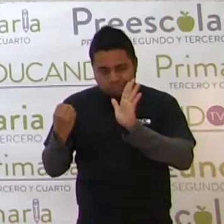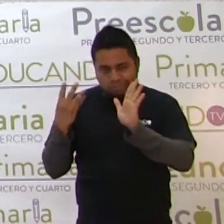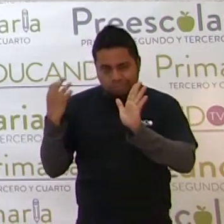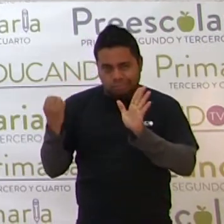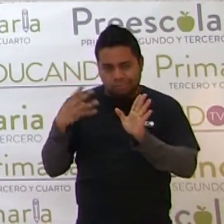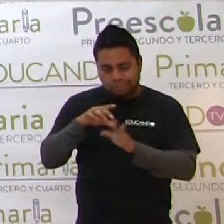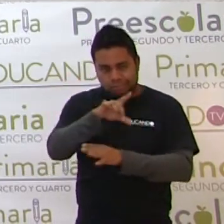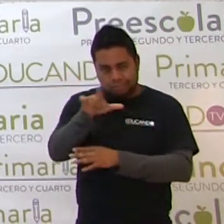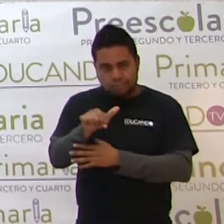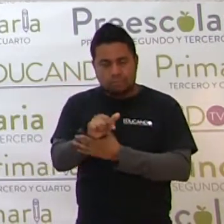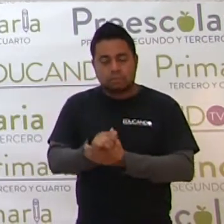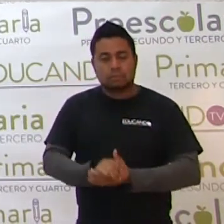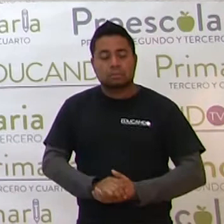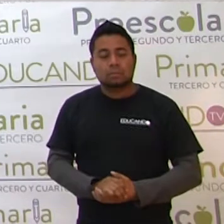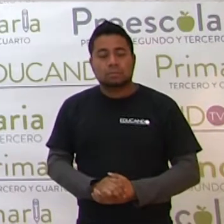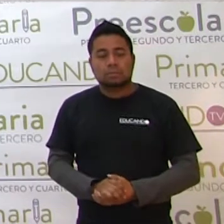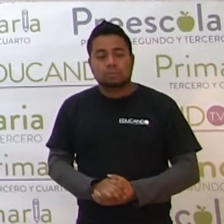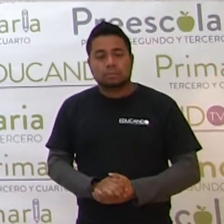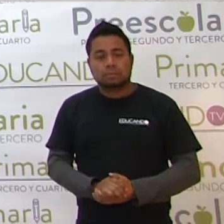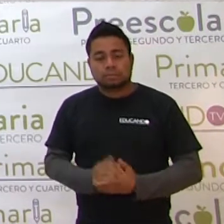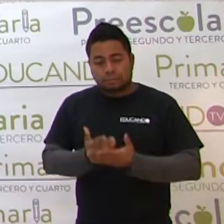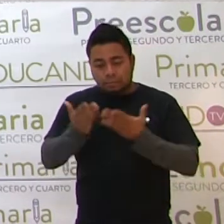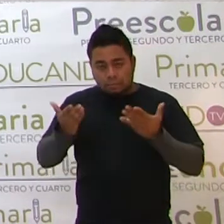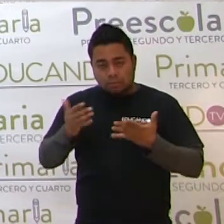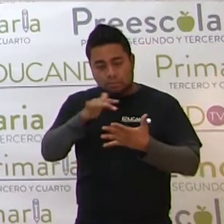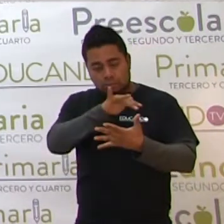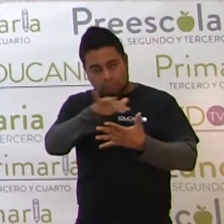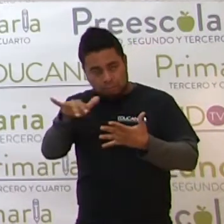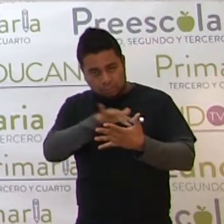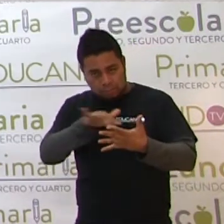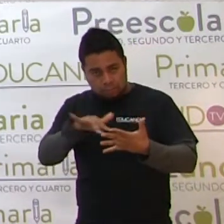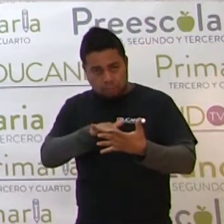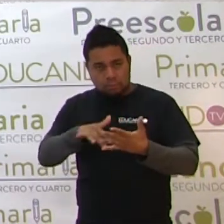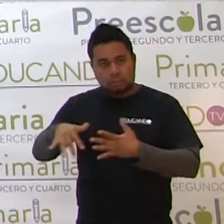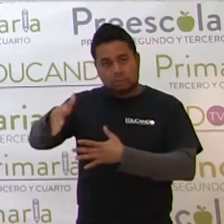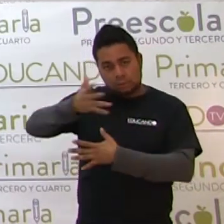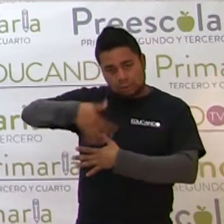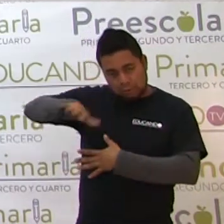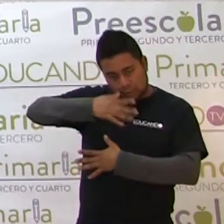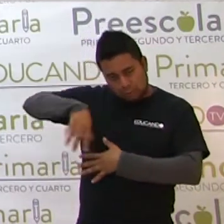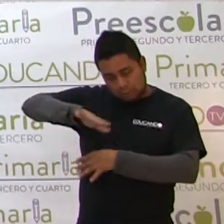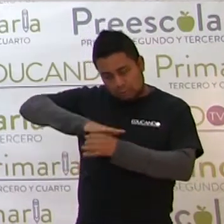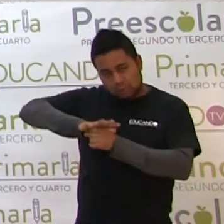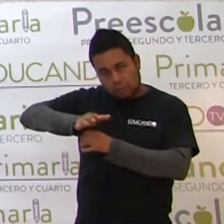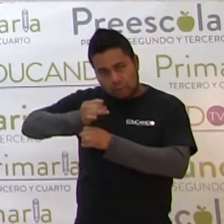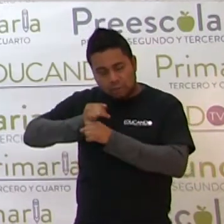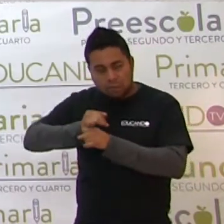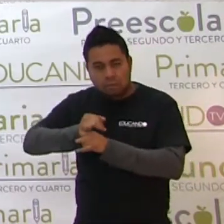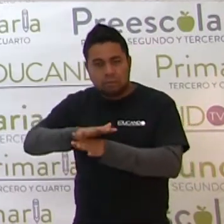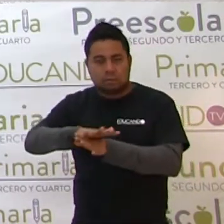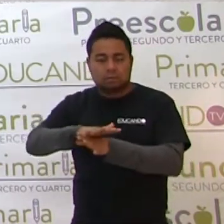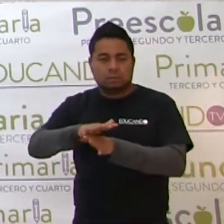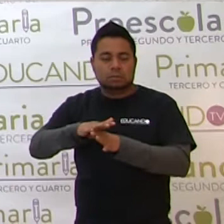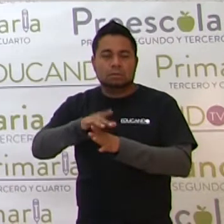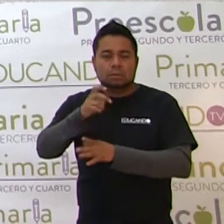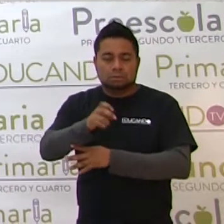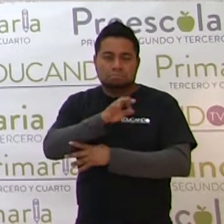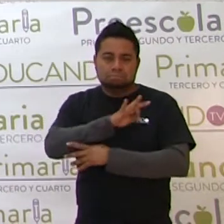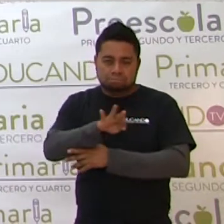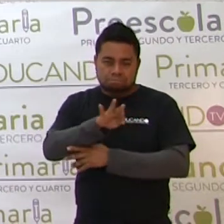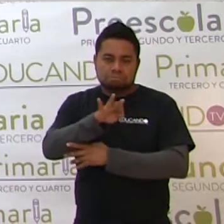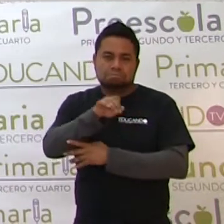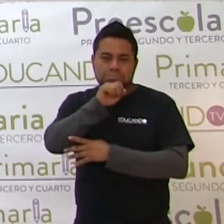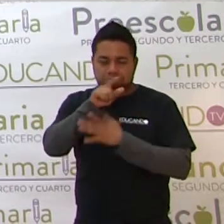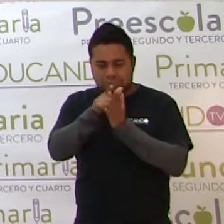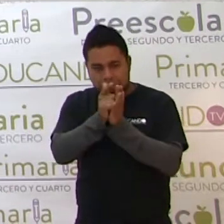correspondiente. Tenemos ahora que leer, buscar mucha información, ya saben, podemos buscar